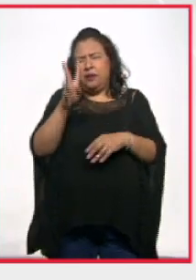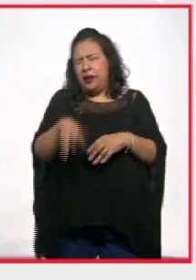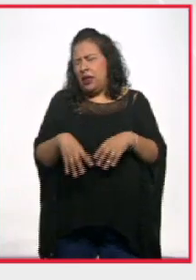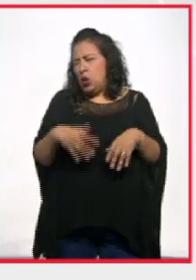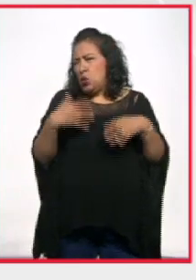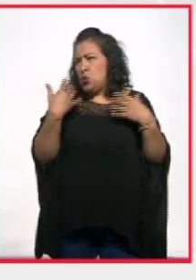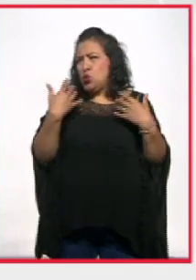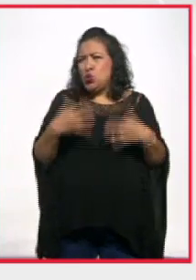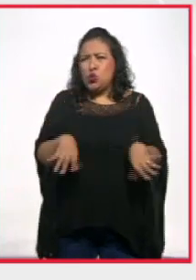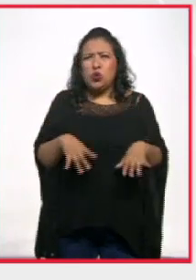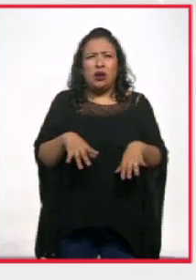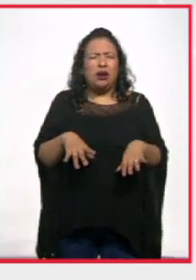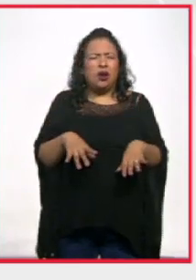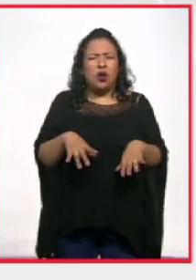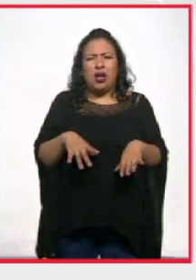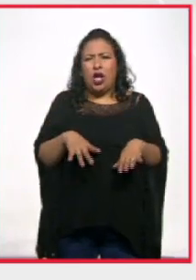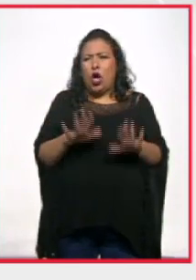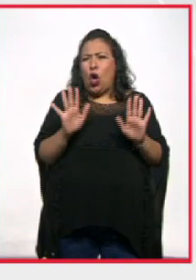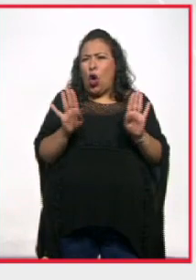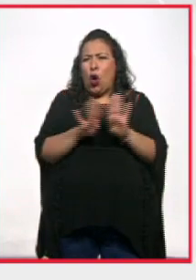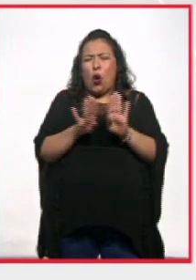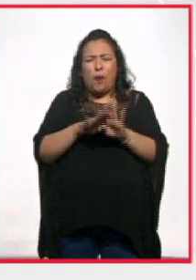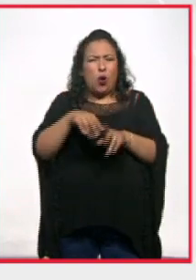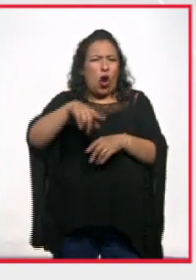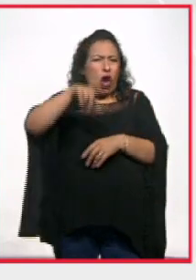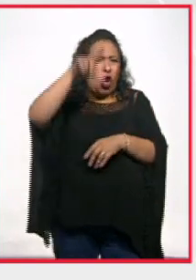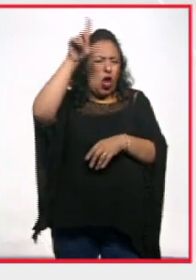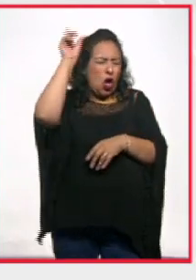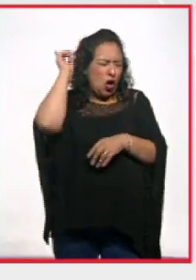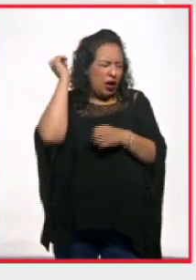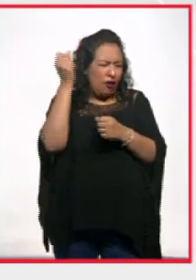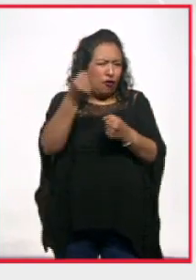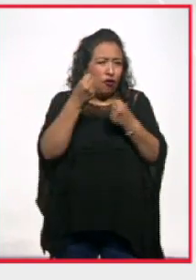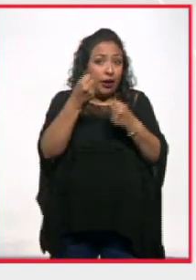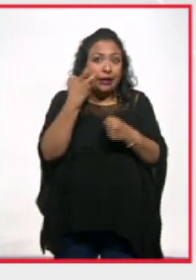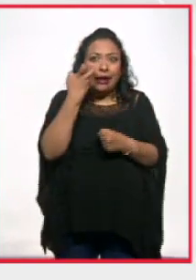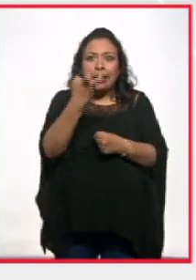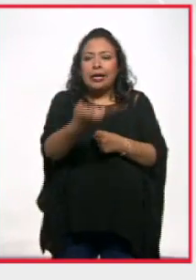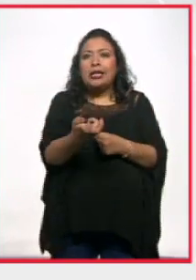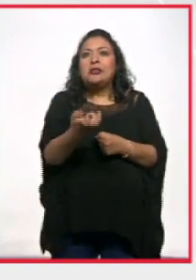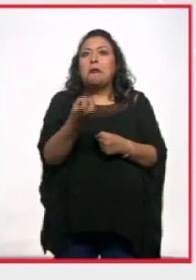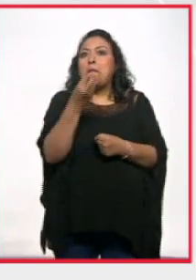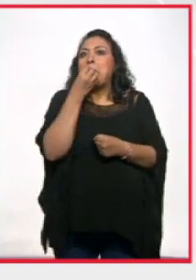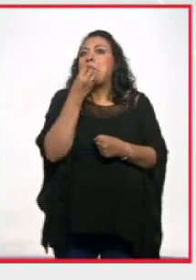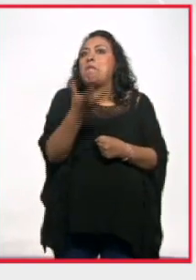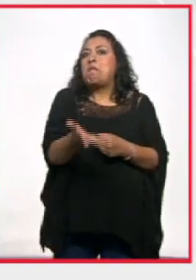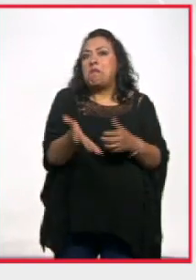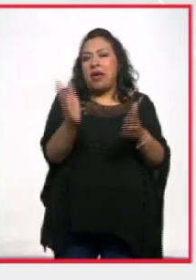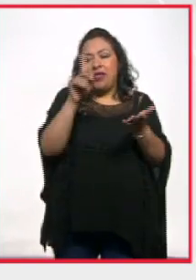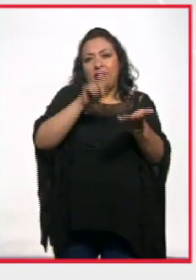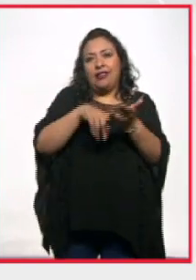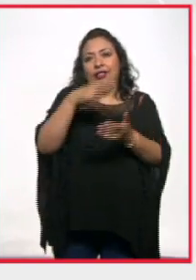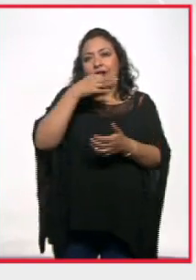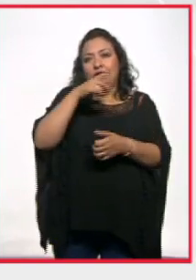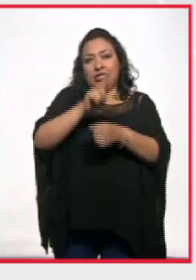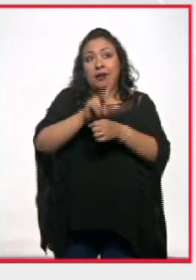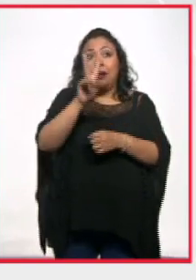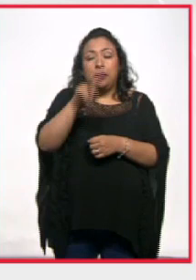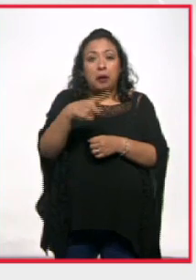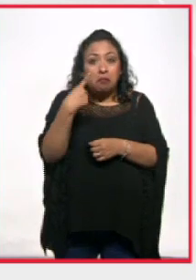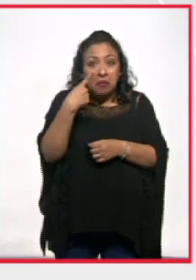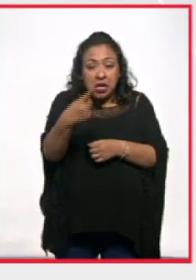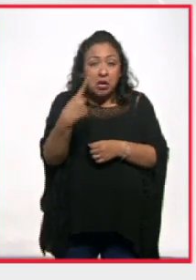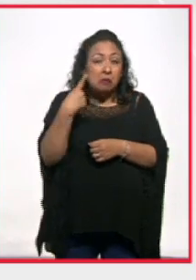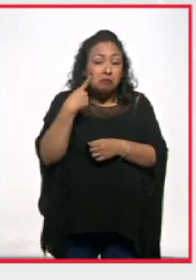absolutamente desenfrenadamente desmecatadas, ¿sí? Y eso era lo que le daba su riqueza a ese festival, porque ahora se veían y se